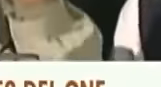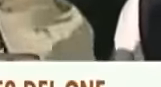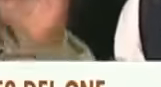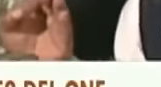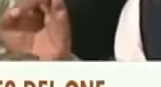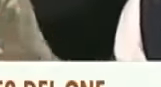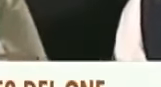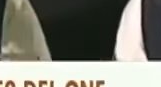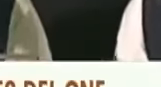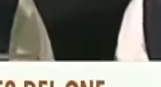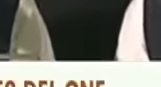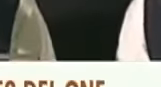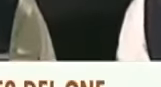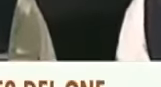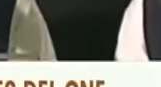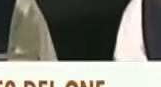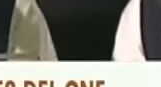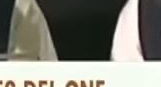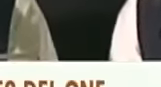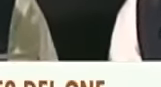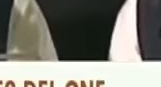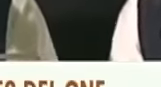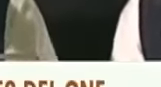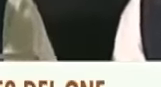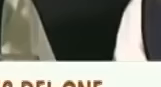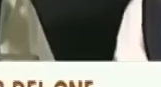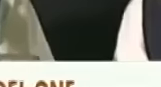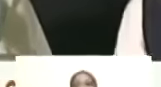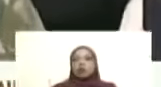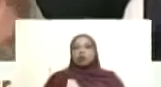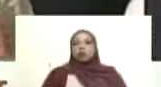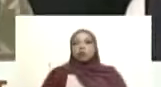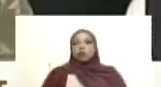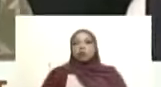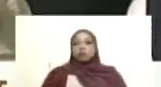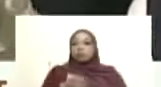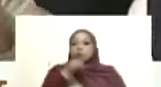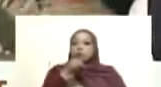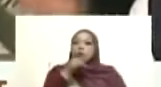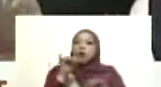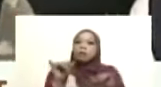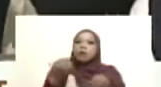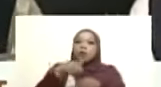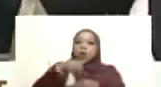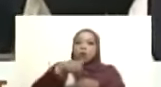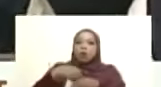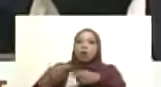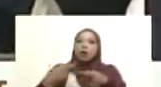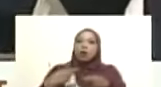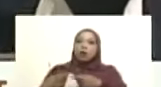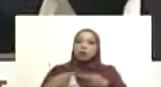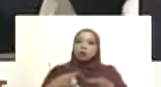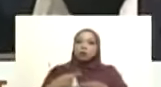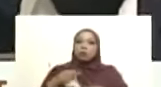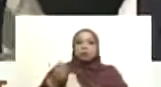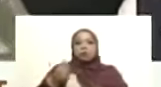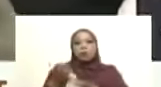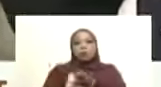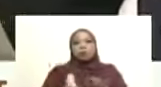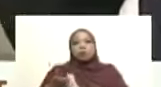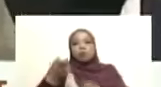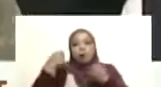se triplicó la cantidad de votos que se ha hecho en relación a cualquier